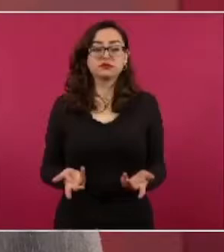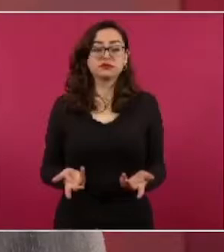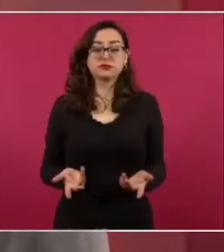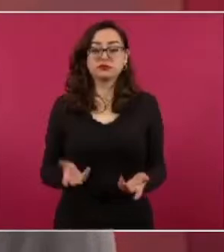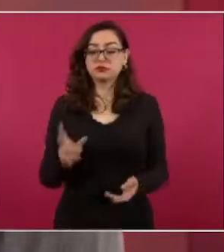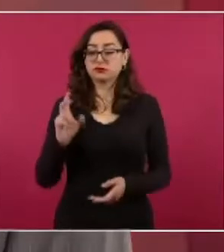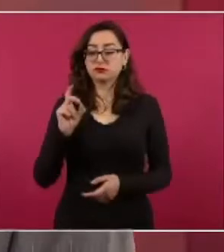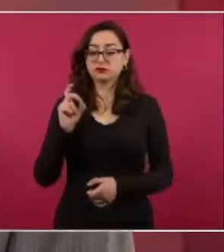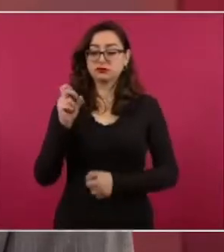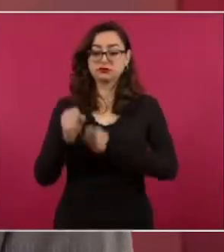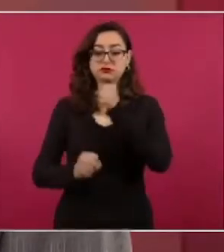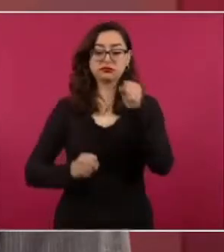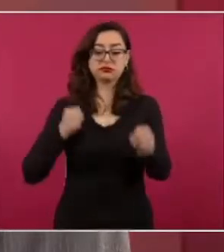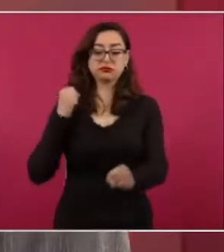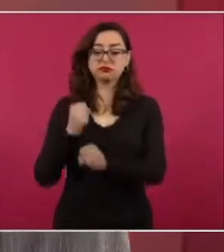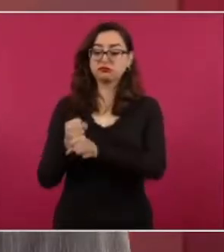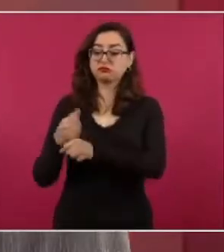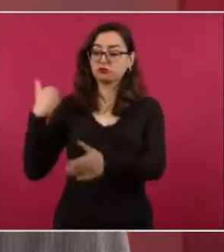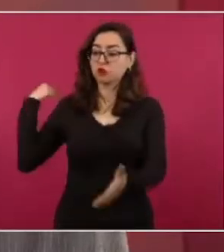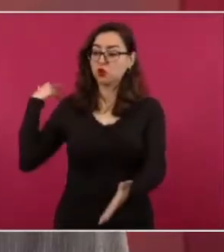pues 30 años